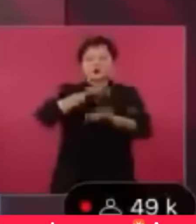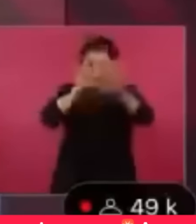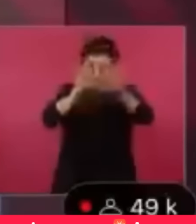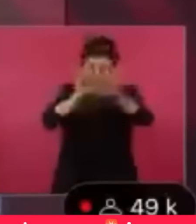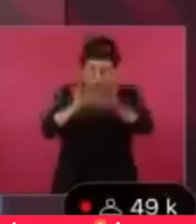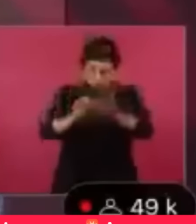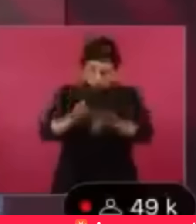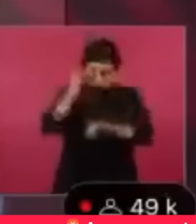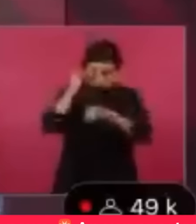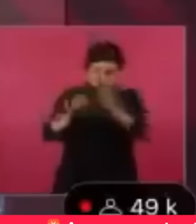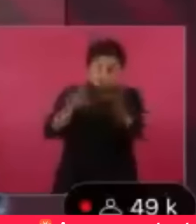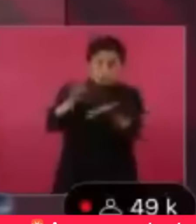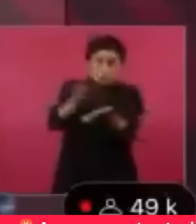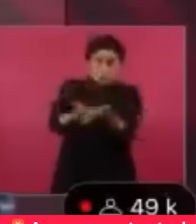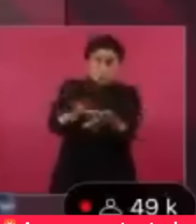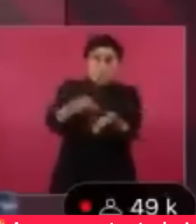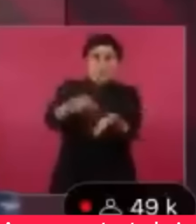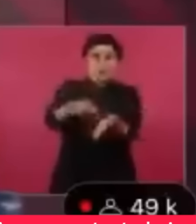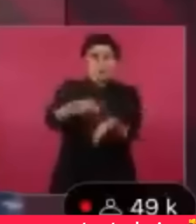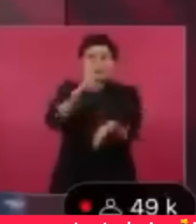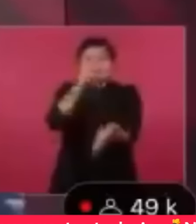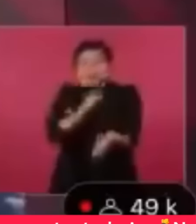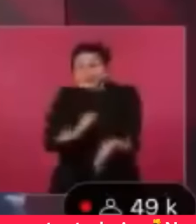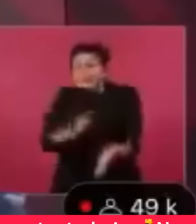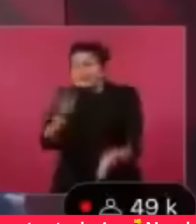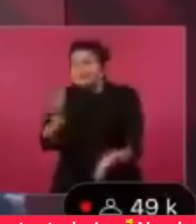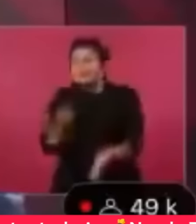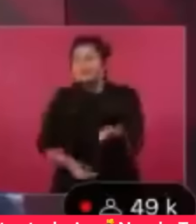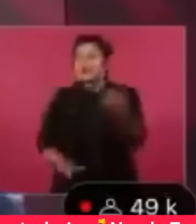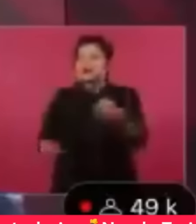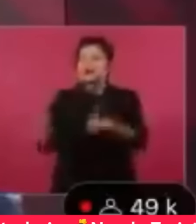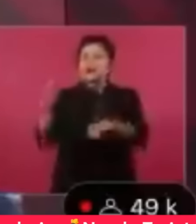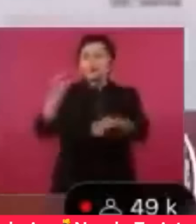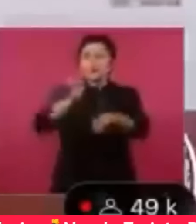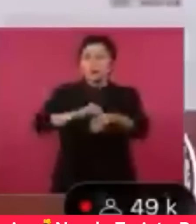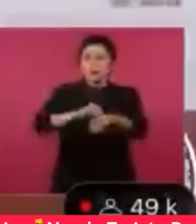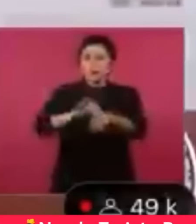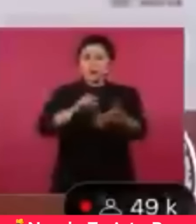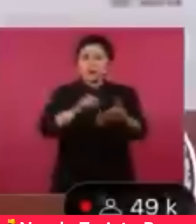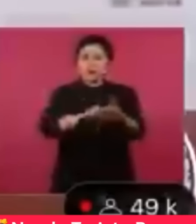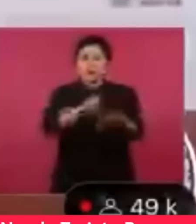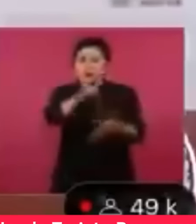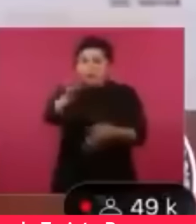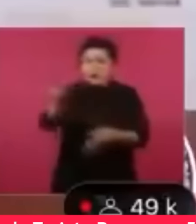iniciativa de que tienen que tener 5 años de